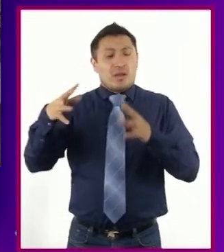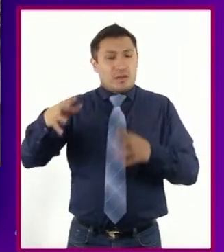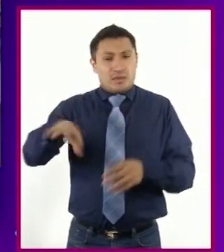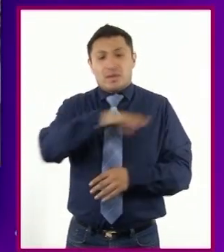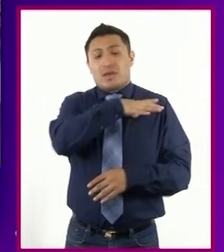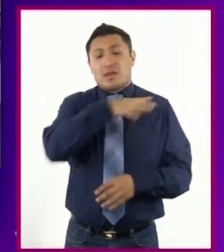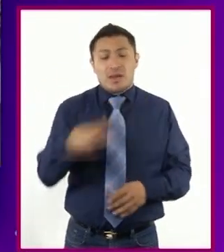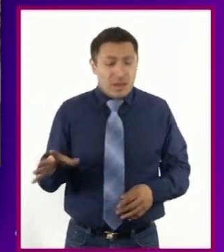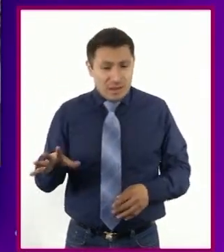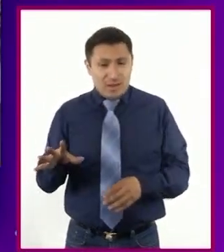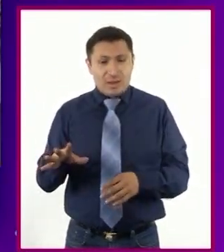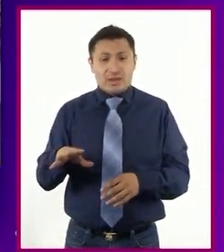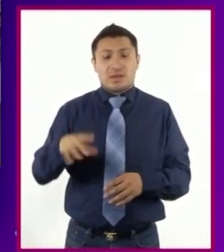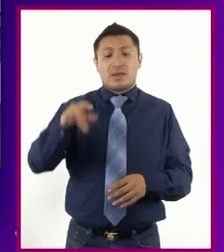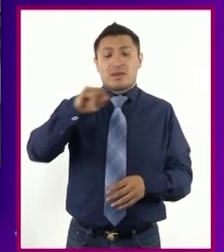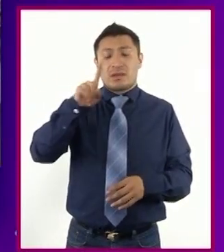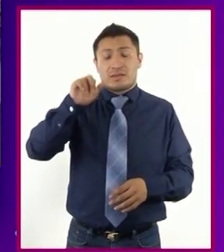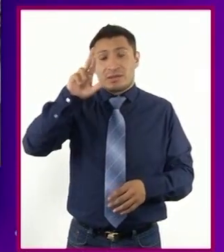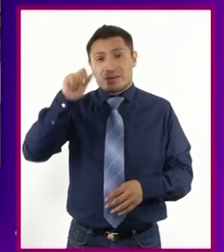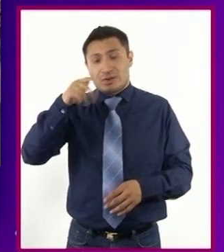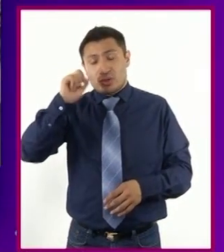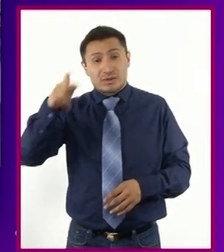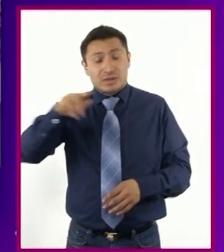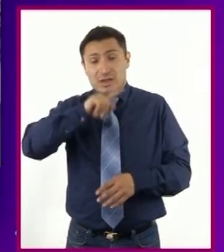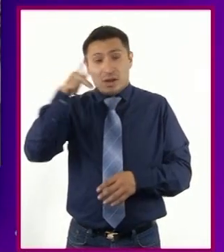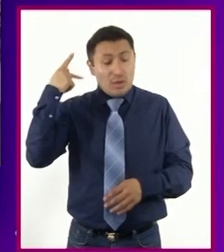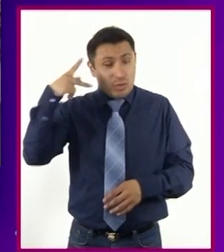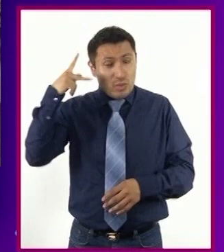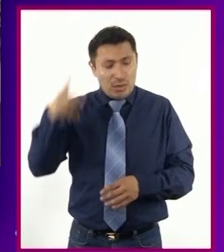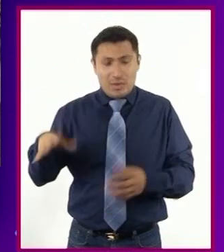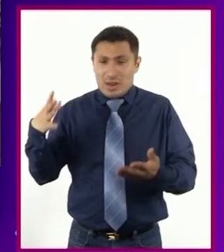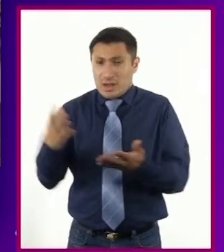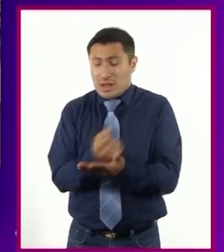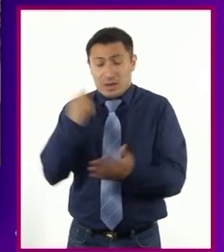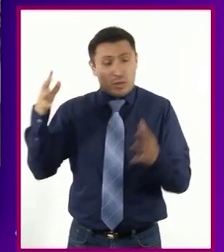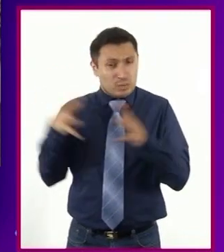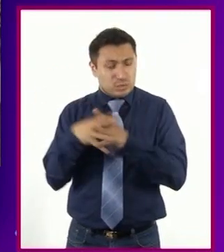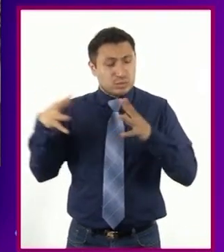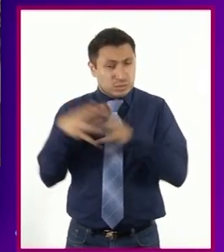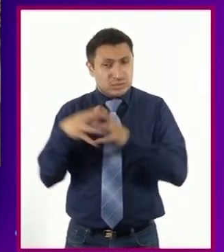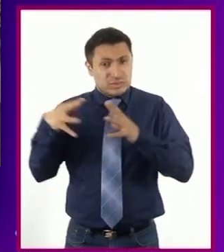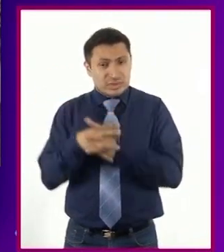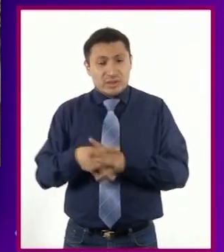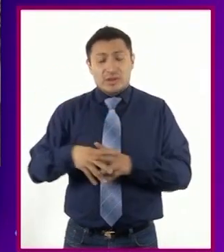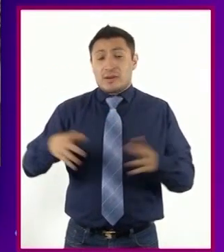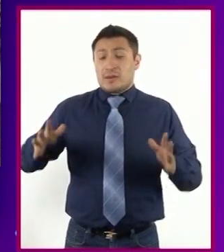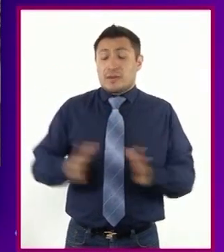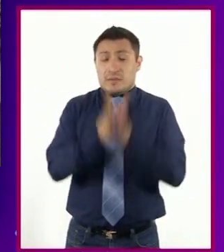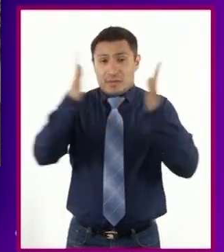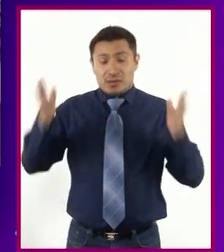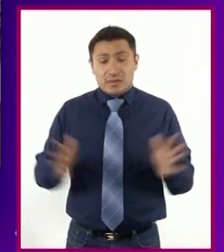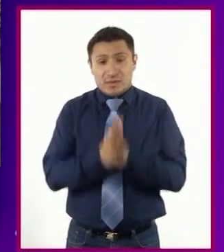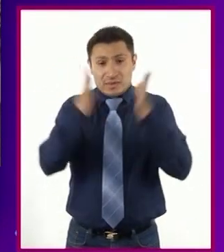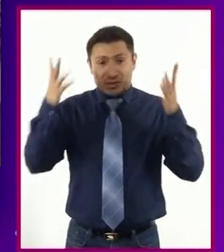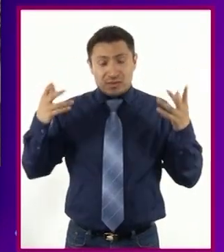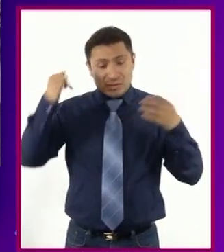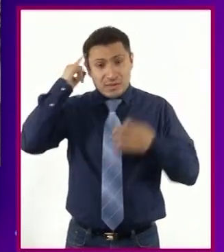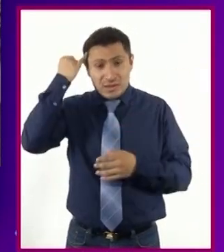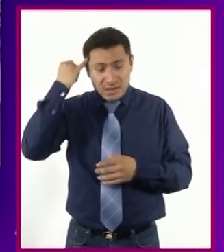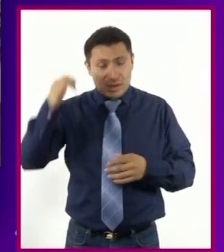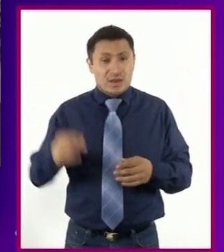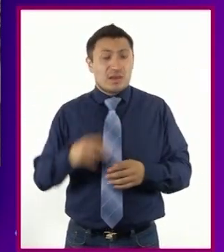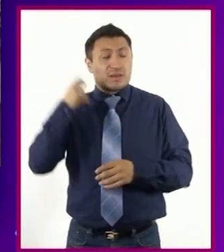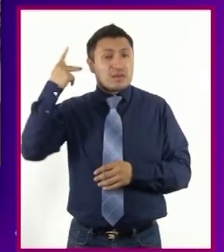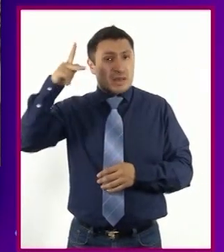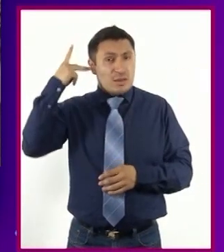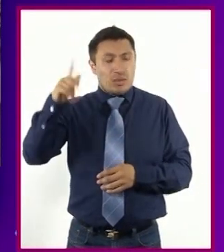Ignacio Zaragoza en la ciudad de Puebla. En el enfrentamiento destacó la participación de indígenas de la Sierra Norte de Puebla,